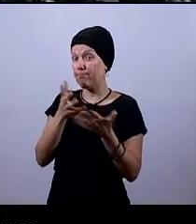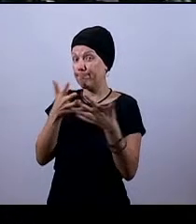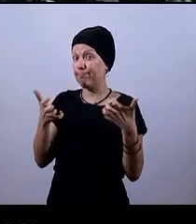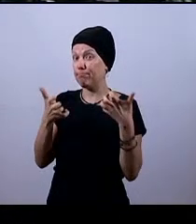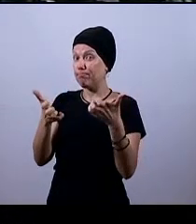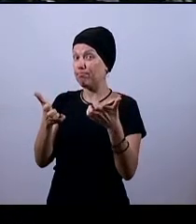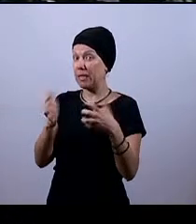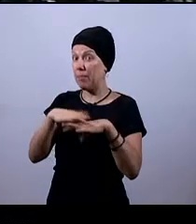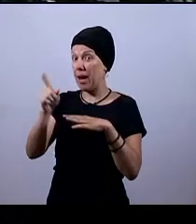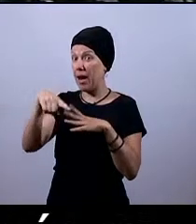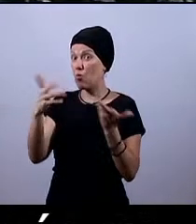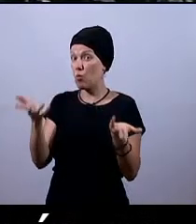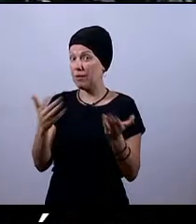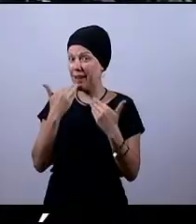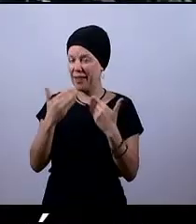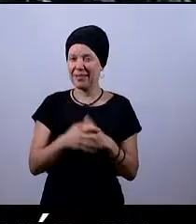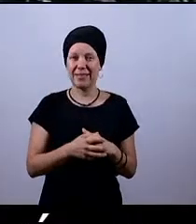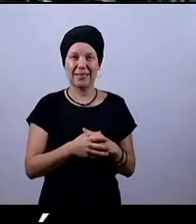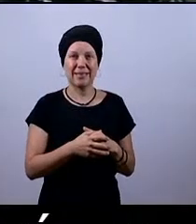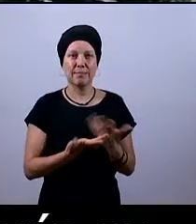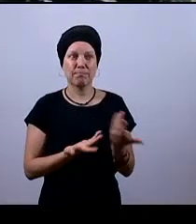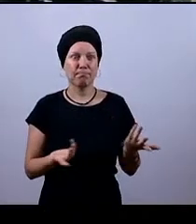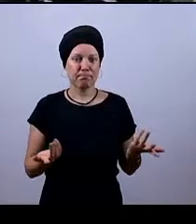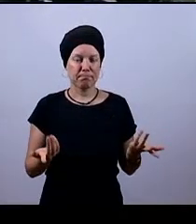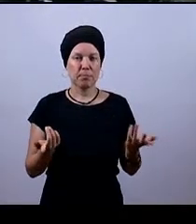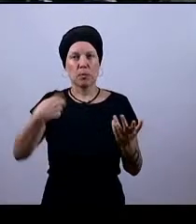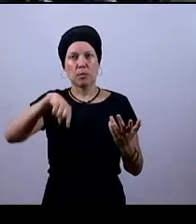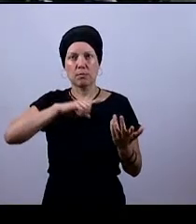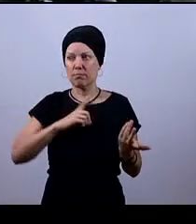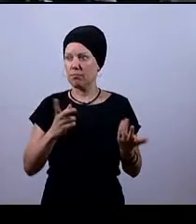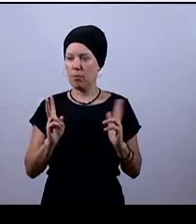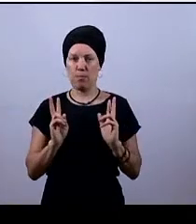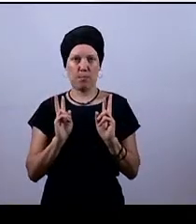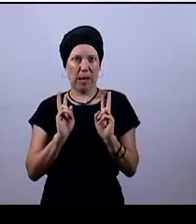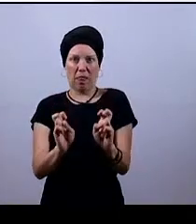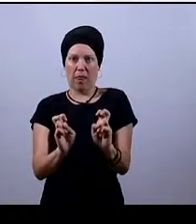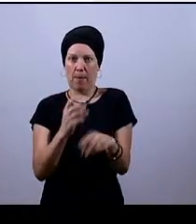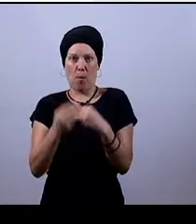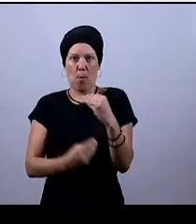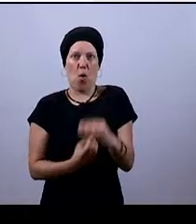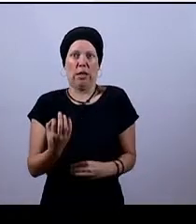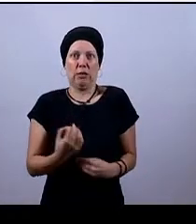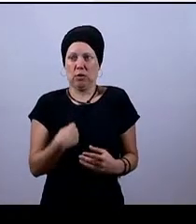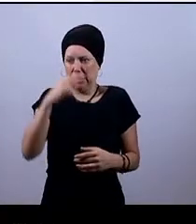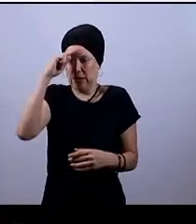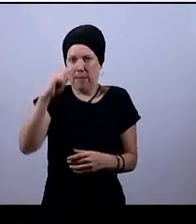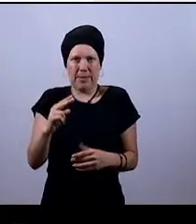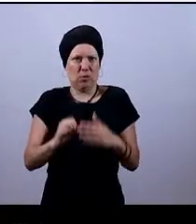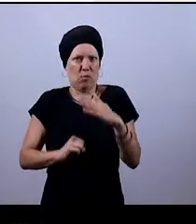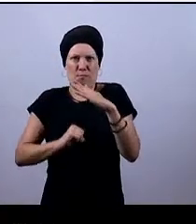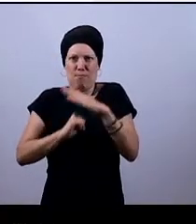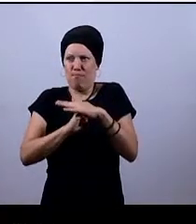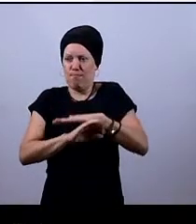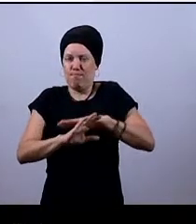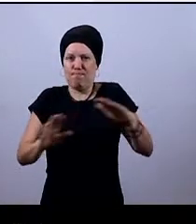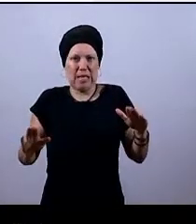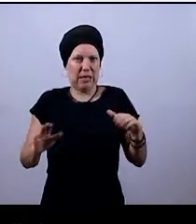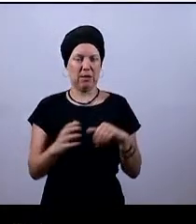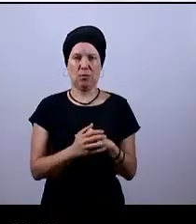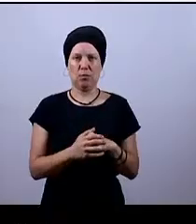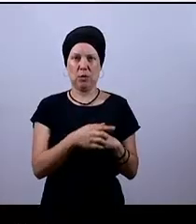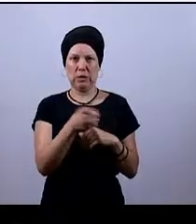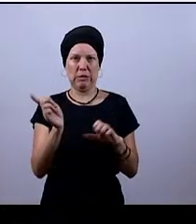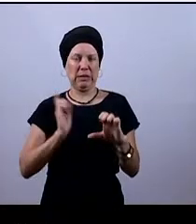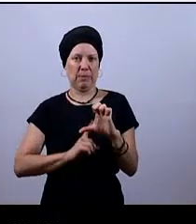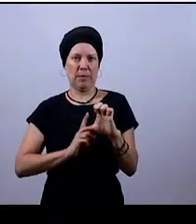hacia ellos. Gracias. Pues por supuesto que lo que hemos hecho desde un primer momento, máximo respeto a la casa de todos los extremeños y